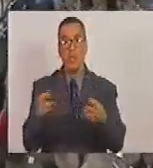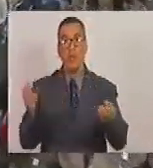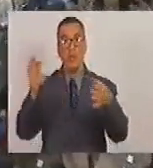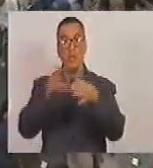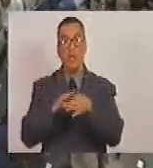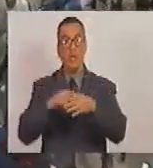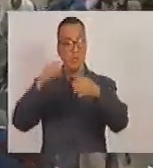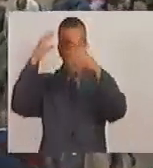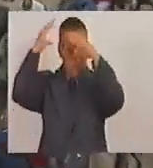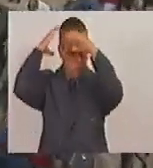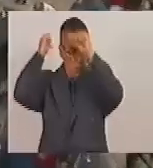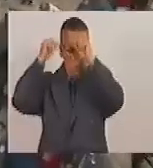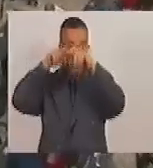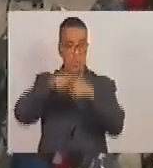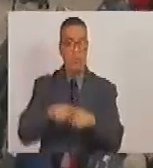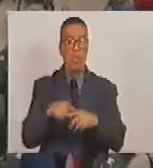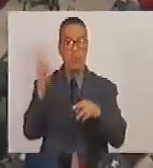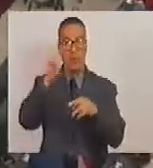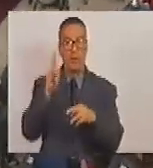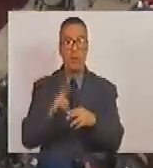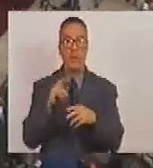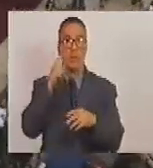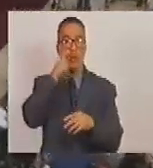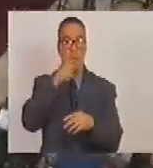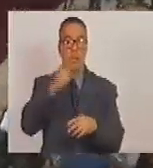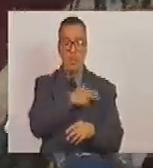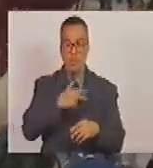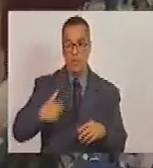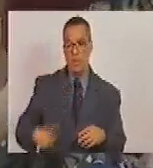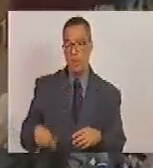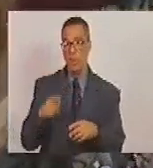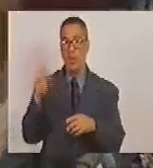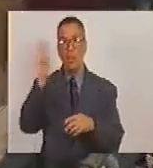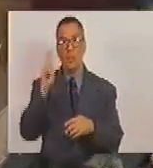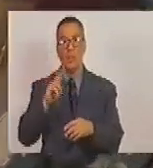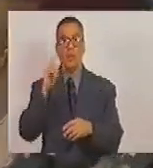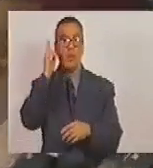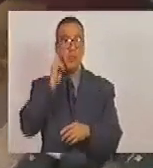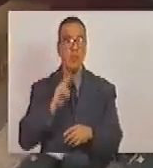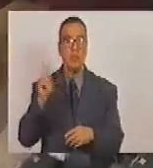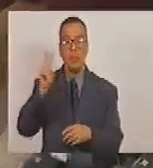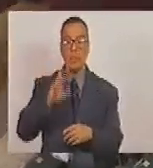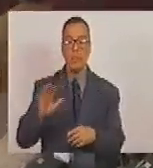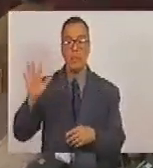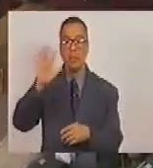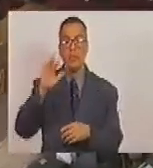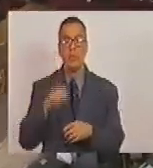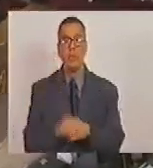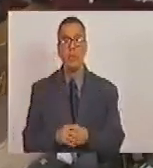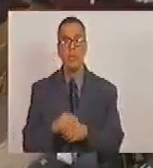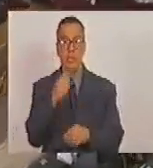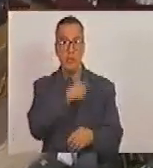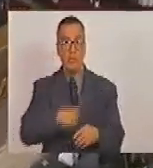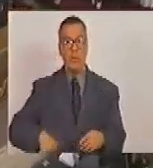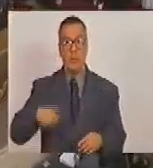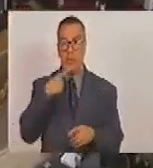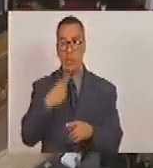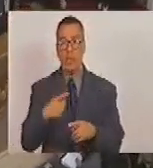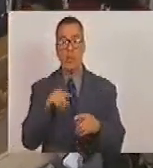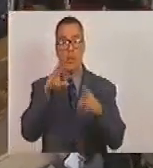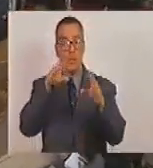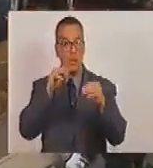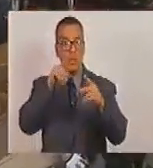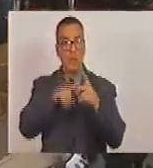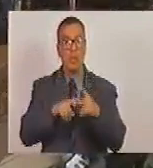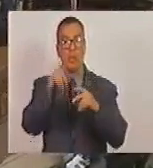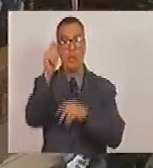relaciones diplomáticas entre la República Popular de China y la República Bolivariana de Venezuela. El presidente cedió el derecho de